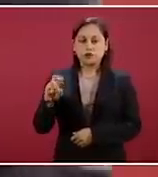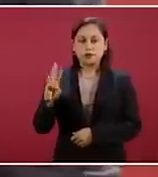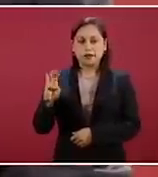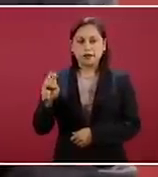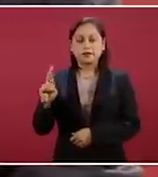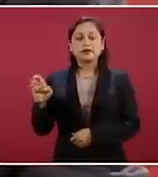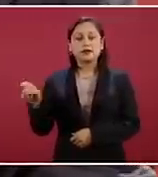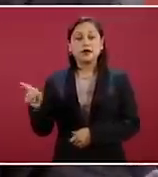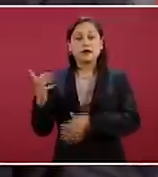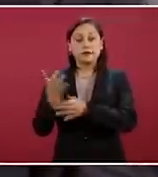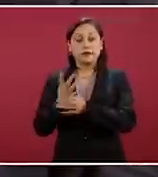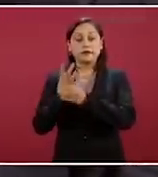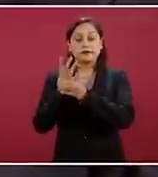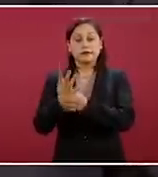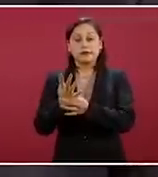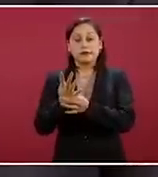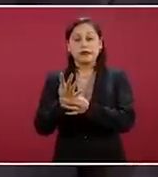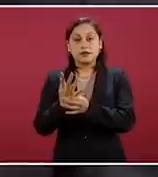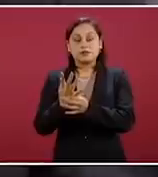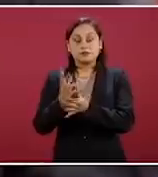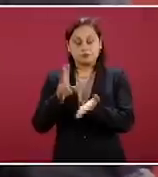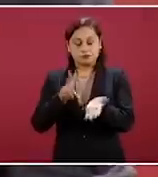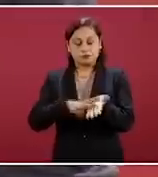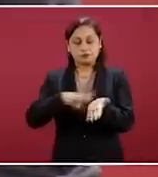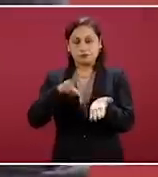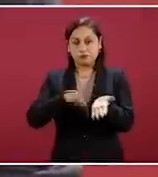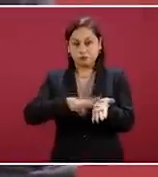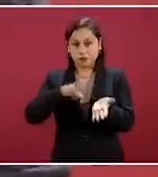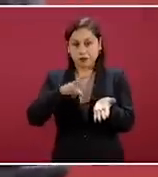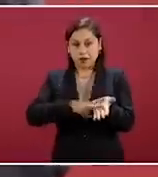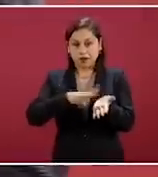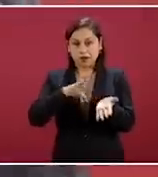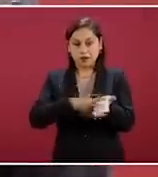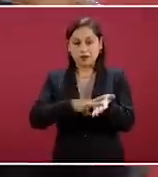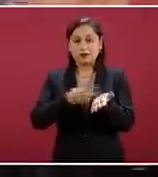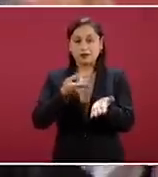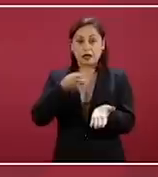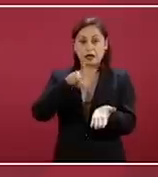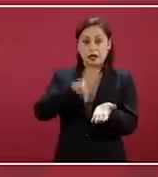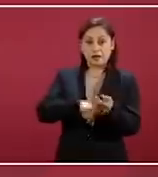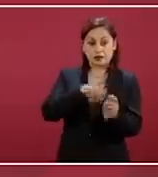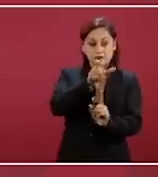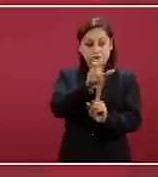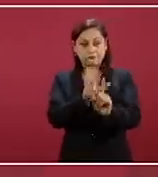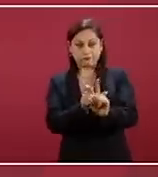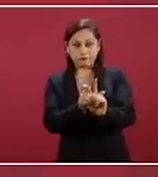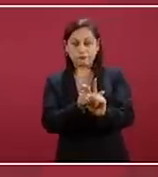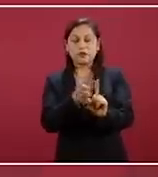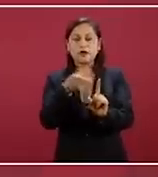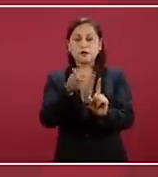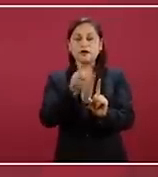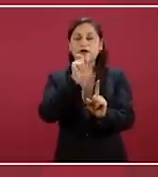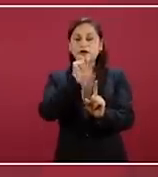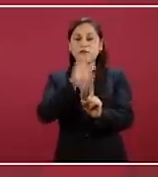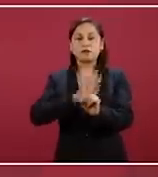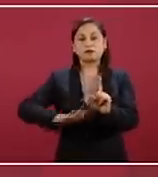valores que van de lo personal a lo general: